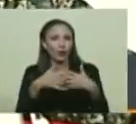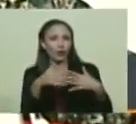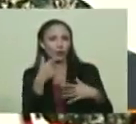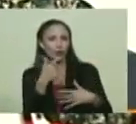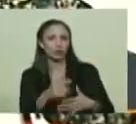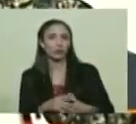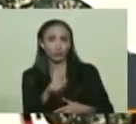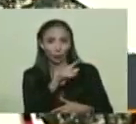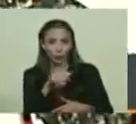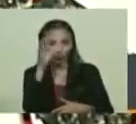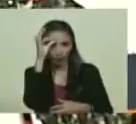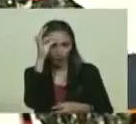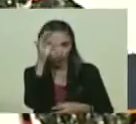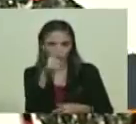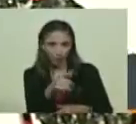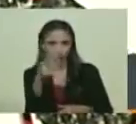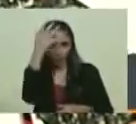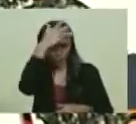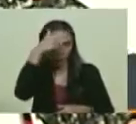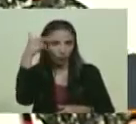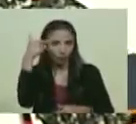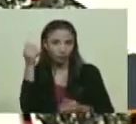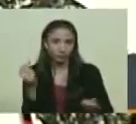¿Ustedes le creen a Donald Trump, verdad?